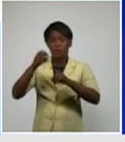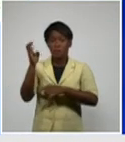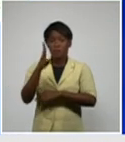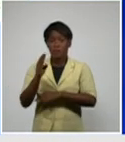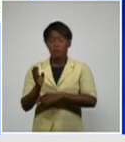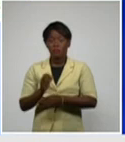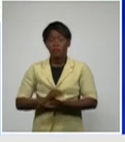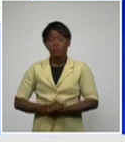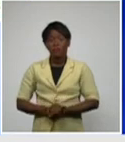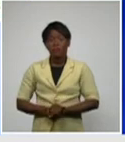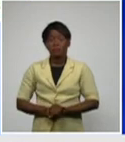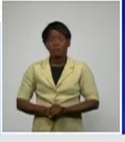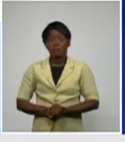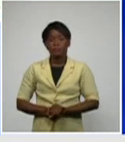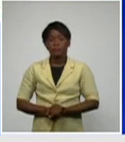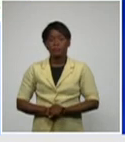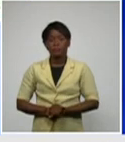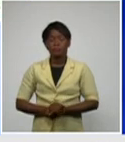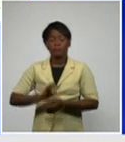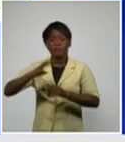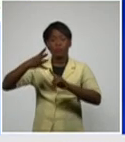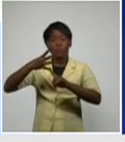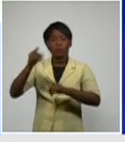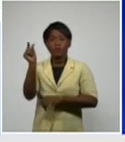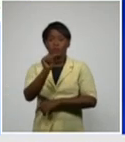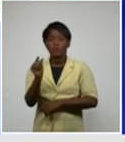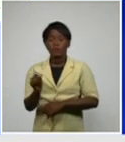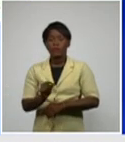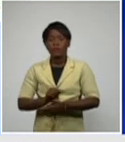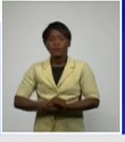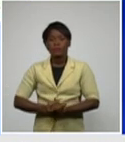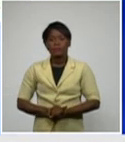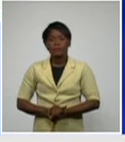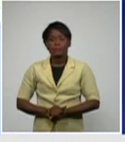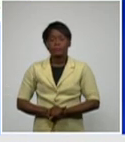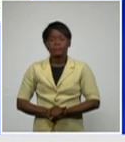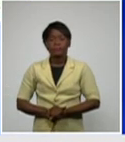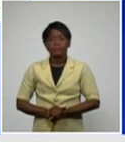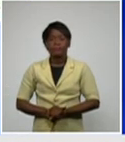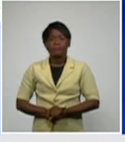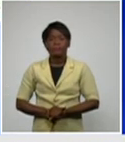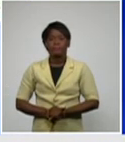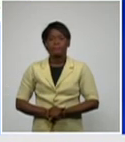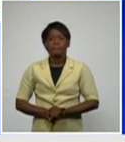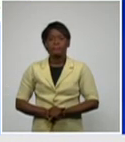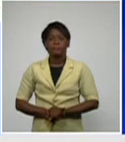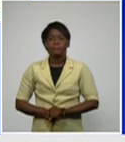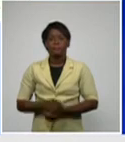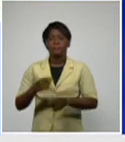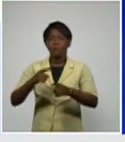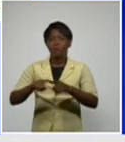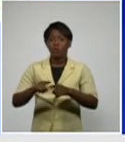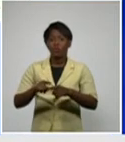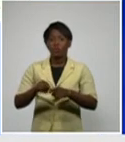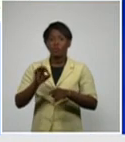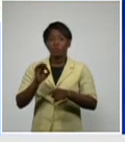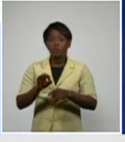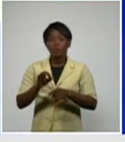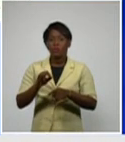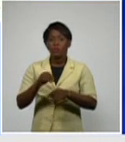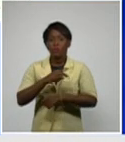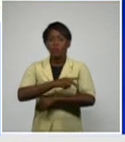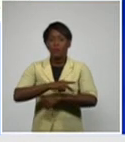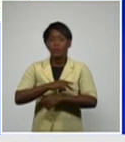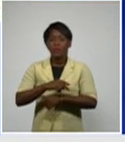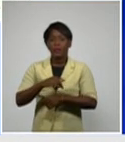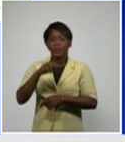le sigue Italia, le sigue el Reino Unido, Francia, España.